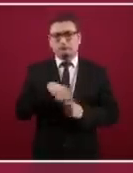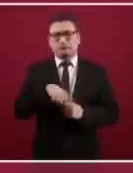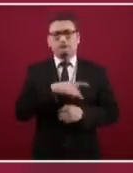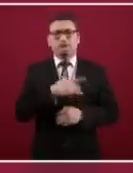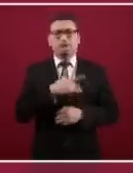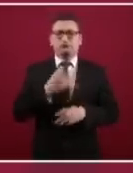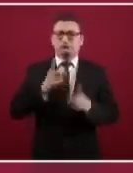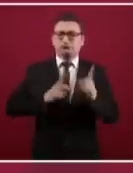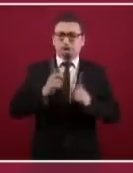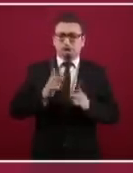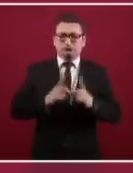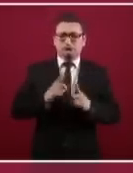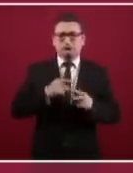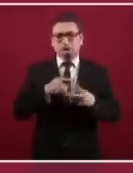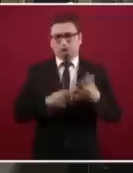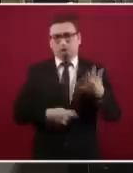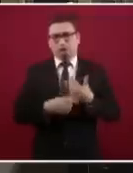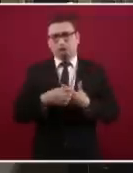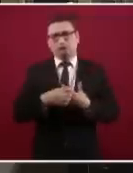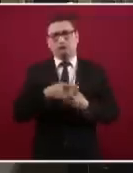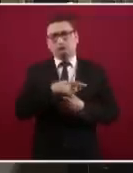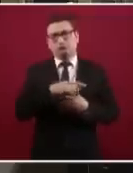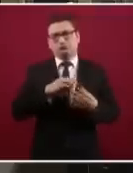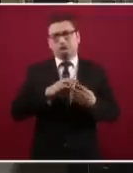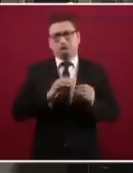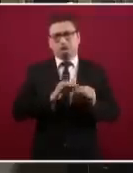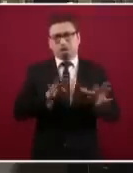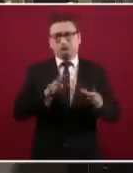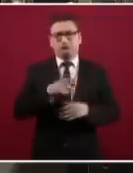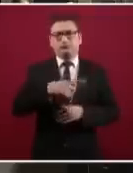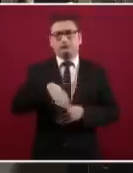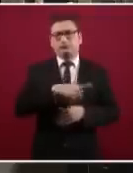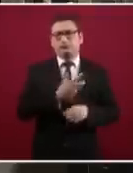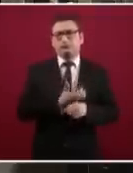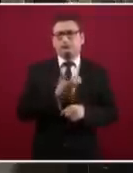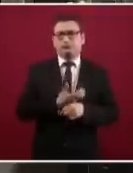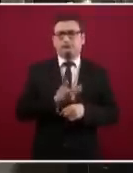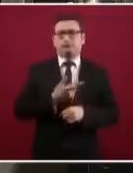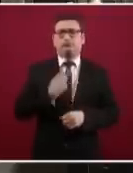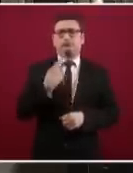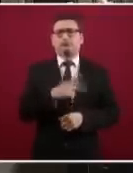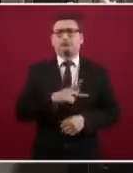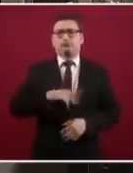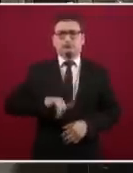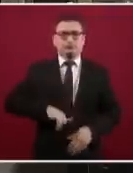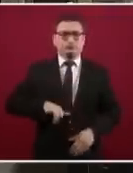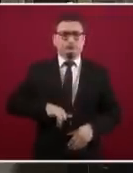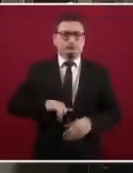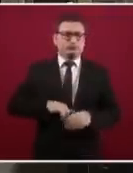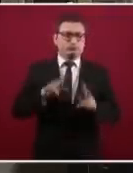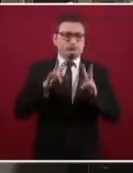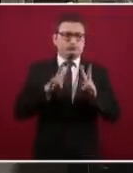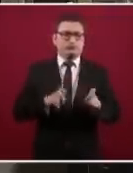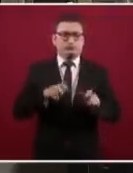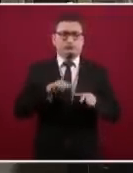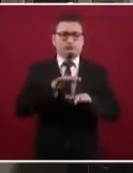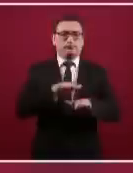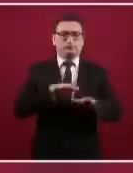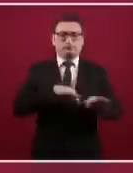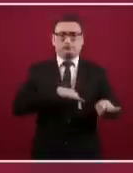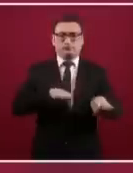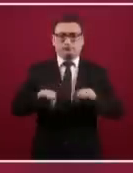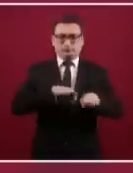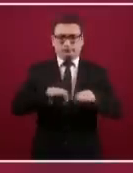dudas, ellos tienen interés en el tema laboral,